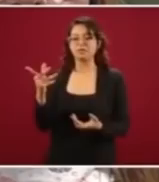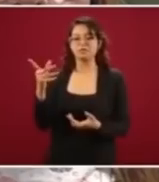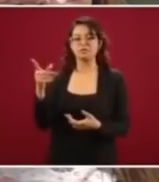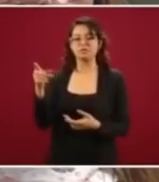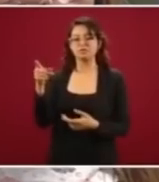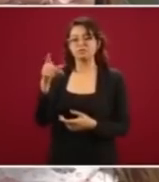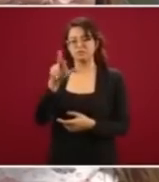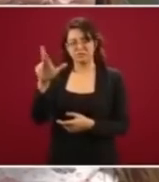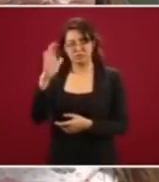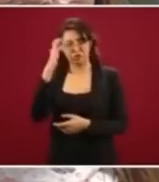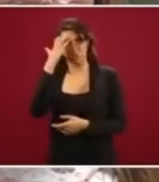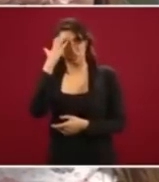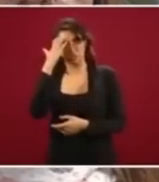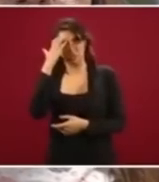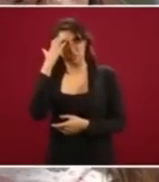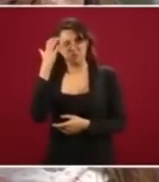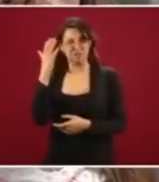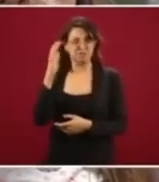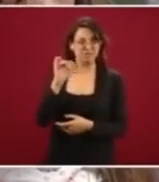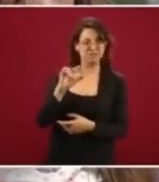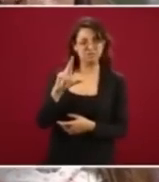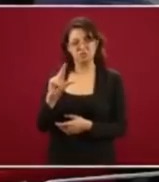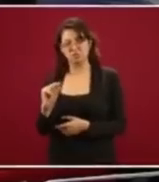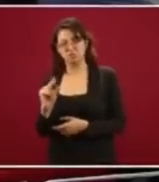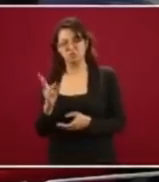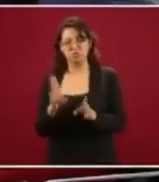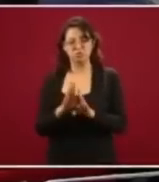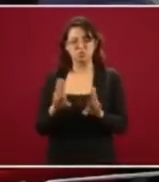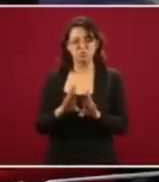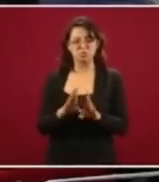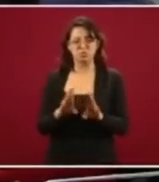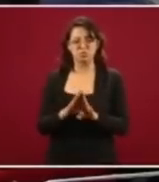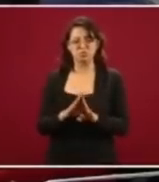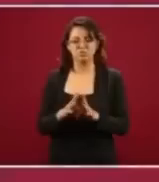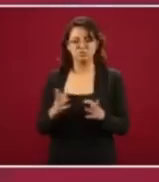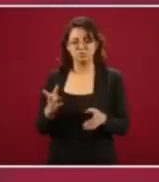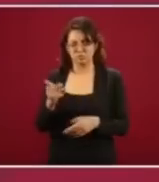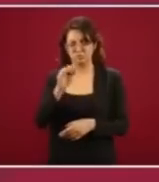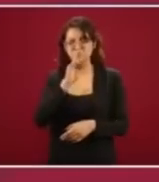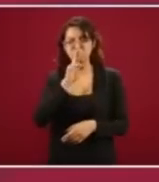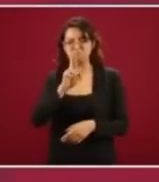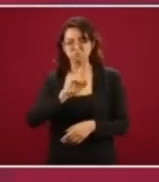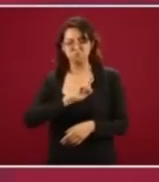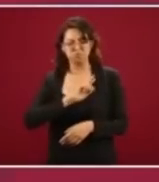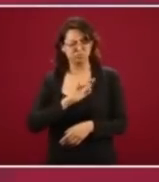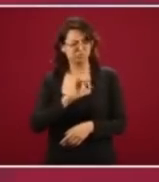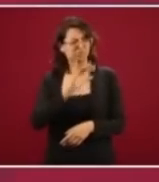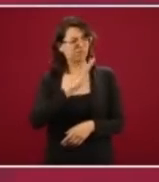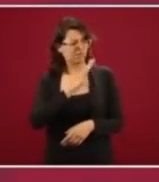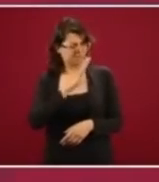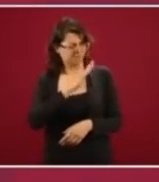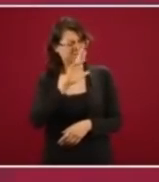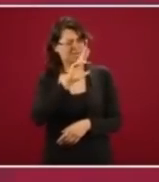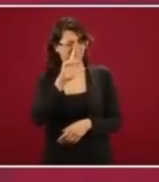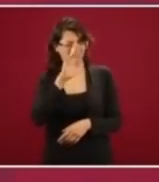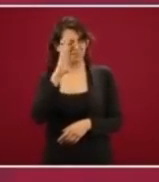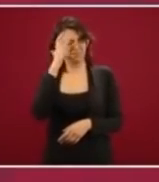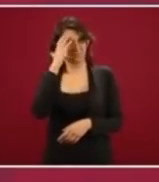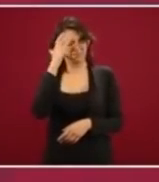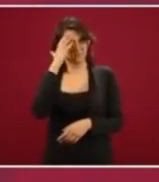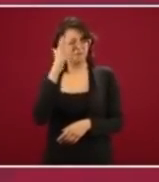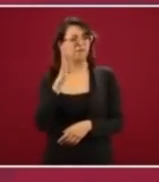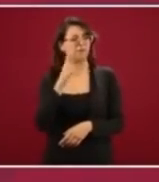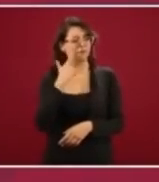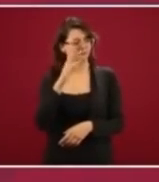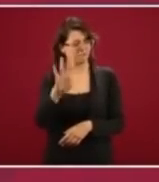reconocidas, o sí están reconocidas. ¿Me pudiera usted responder? Sí, sí están reconocidas. Miren, desde